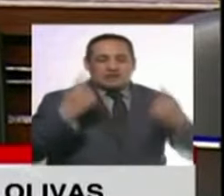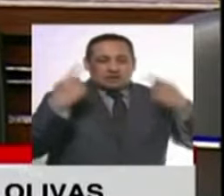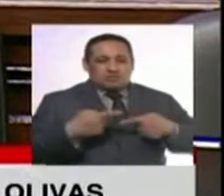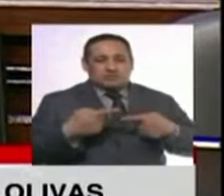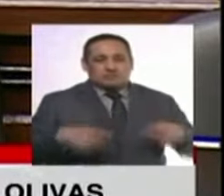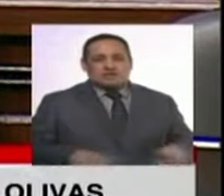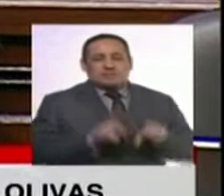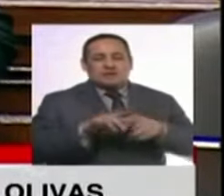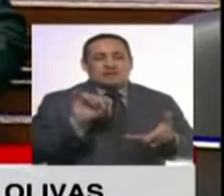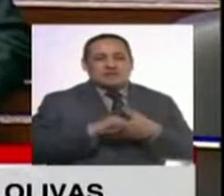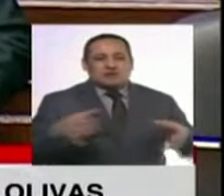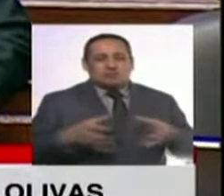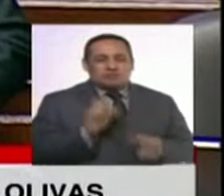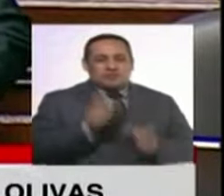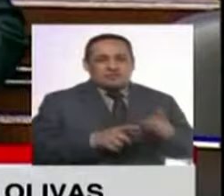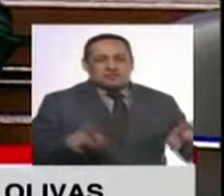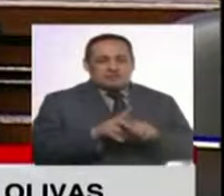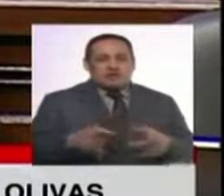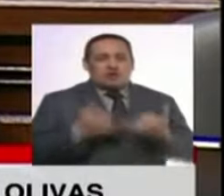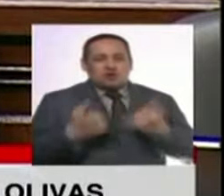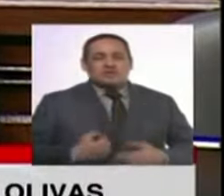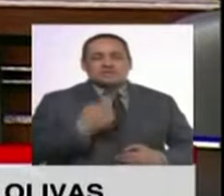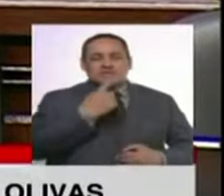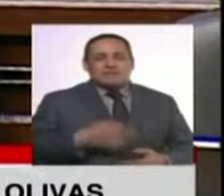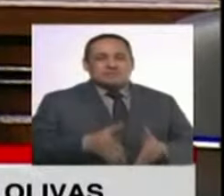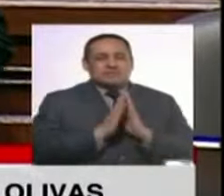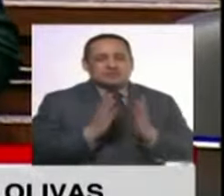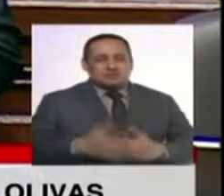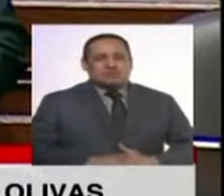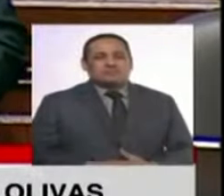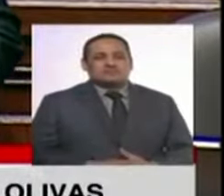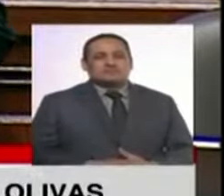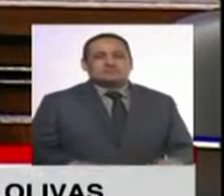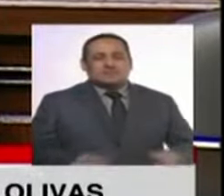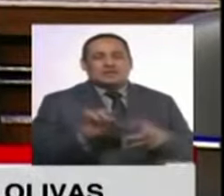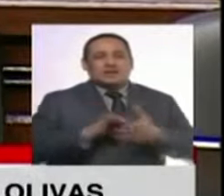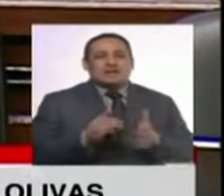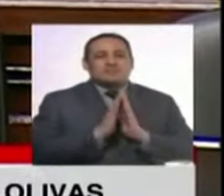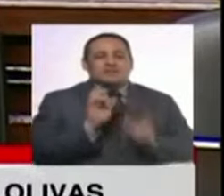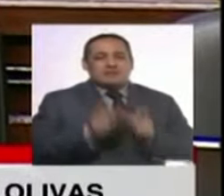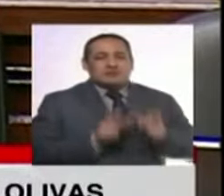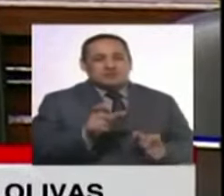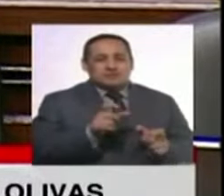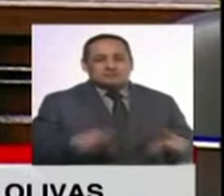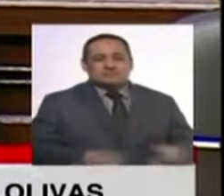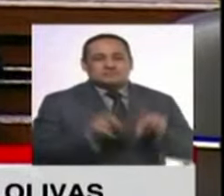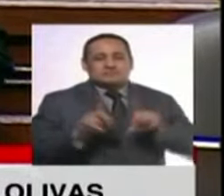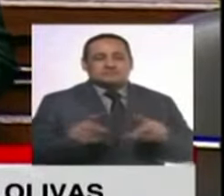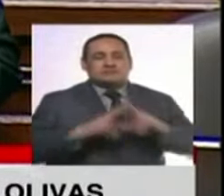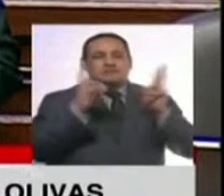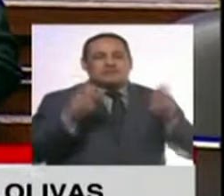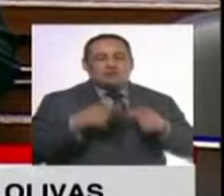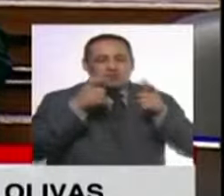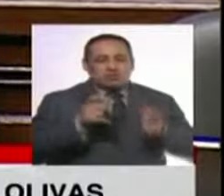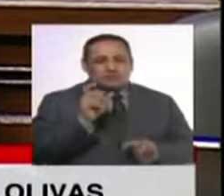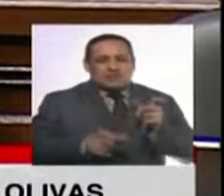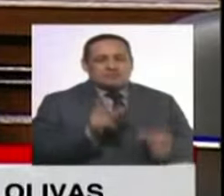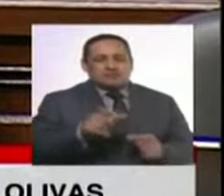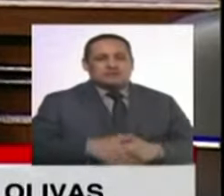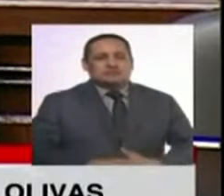a lo que la población Hoy está pidiendo y que pide la población el tema de la Seguridad